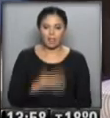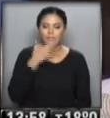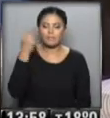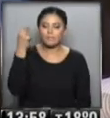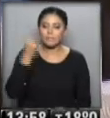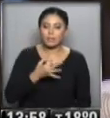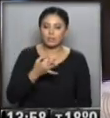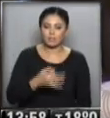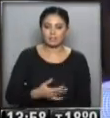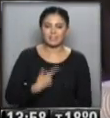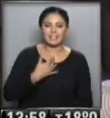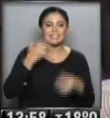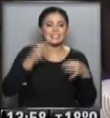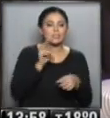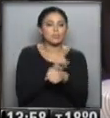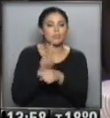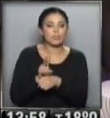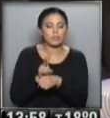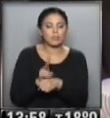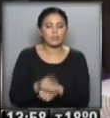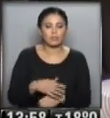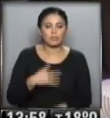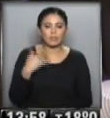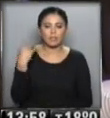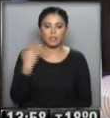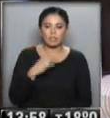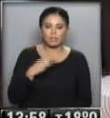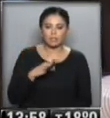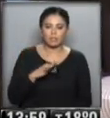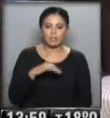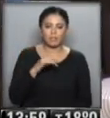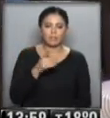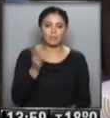verdadera seguridad se construye sin duda con menos violencia.